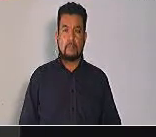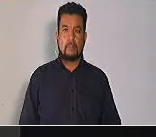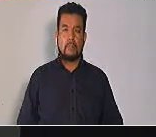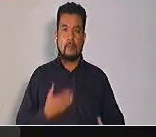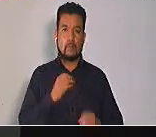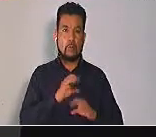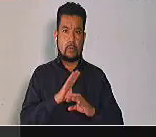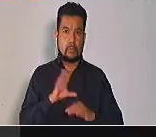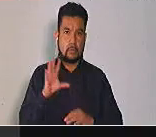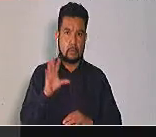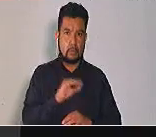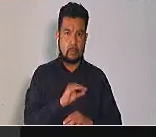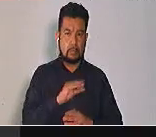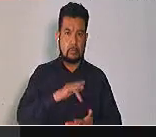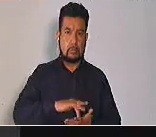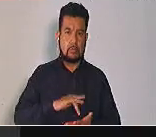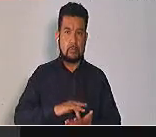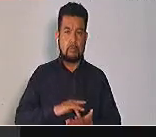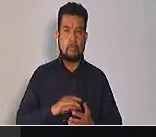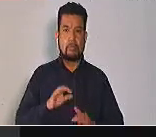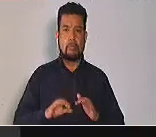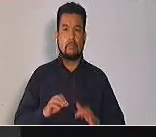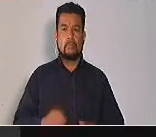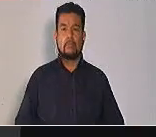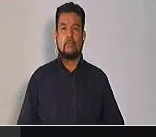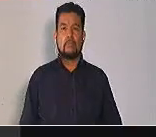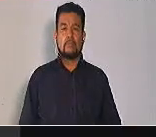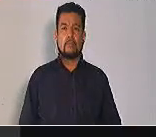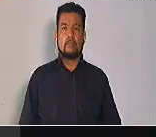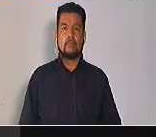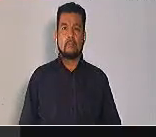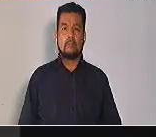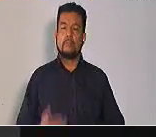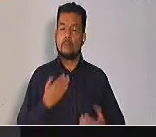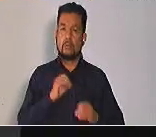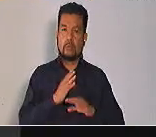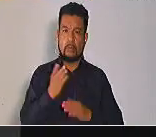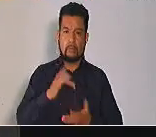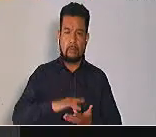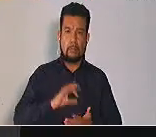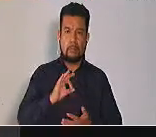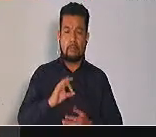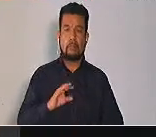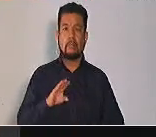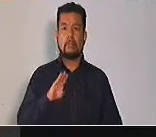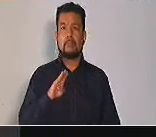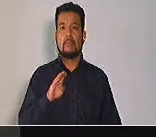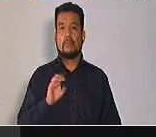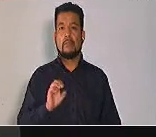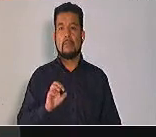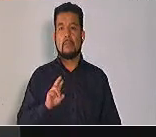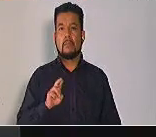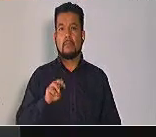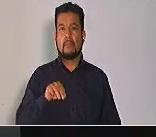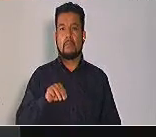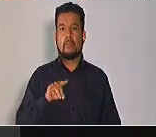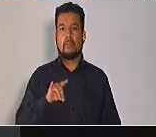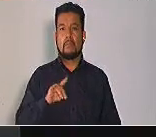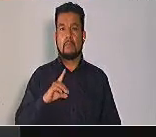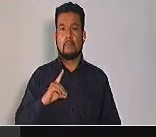Muy buen día para todos. Presente, secretario. O sea, Juan, muy buen día. Copiada su asistencia. A ver, modelemos Miguel Alexander.